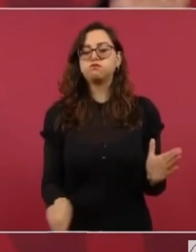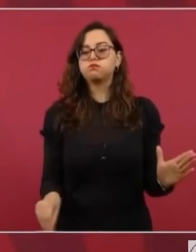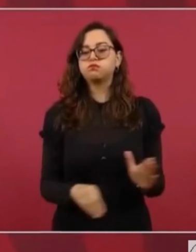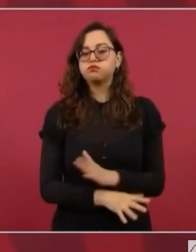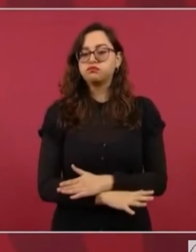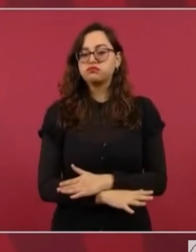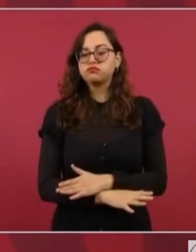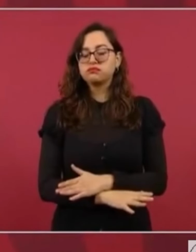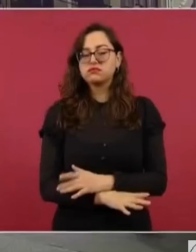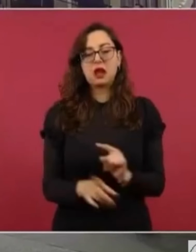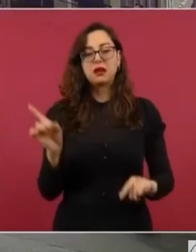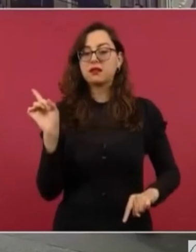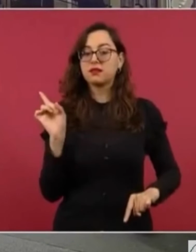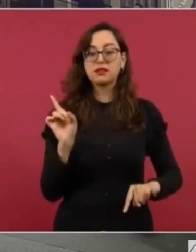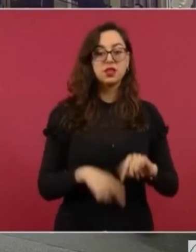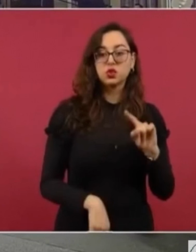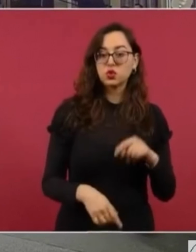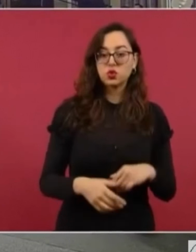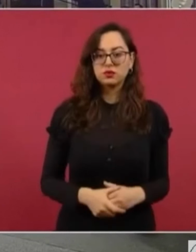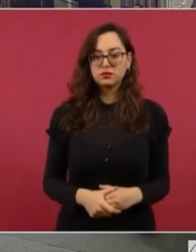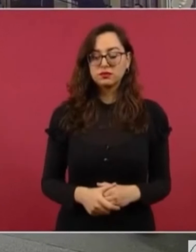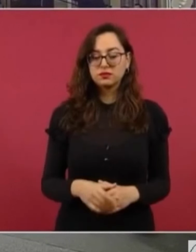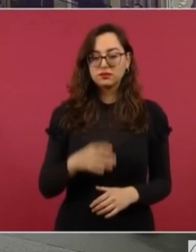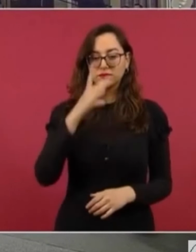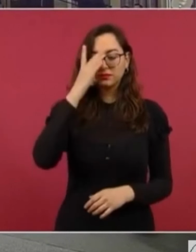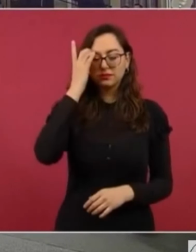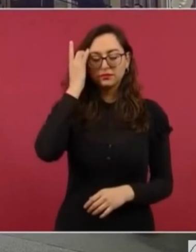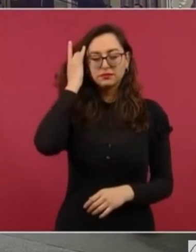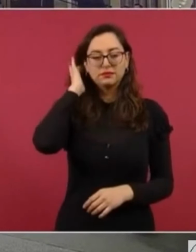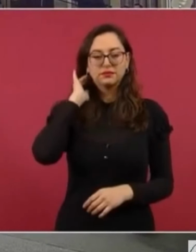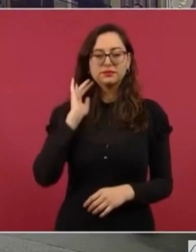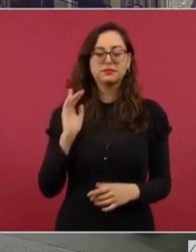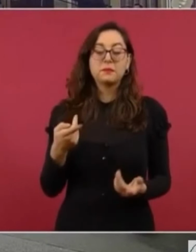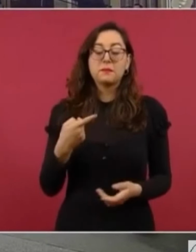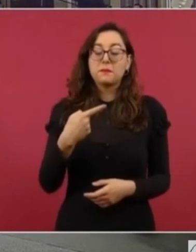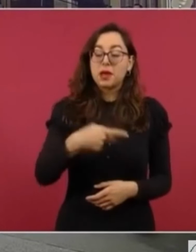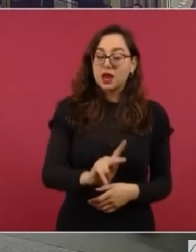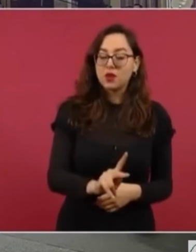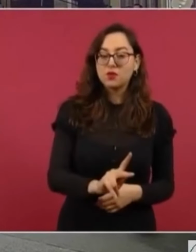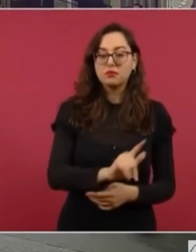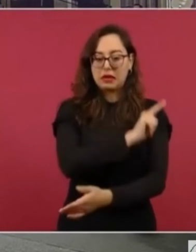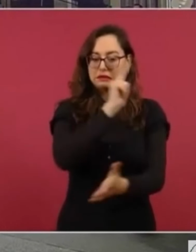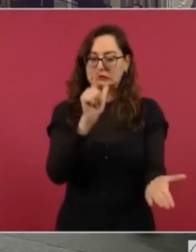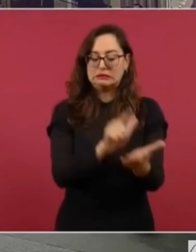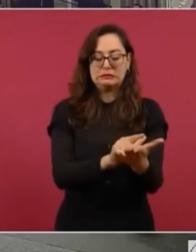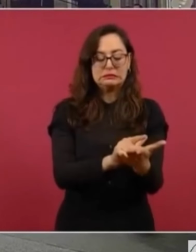embargo, se crearon organismos